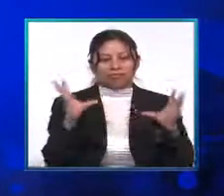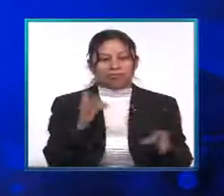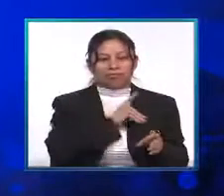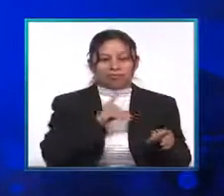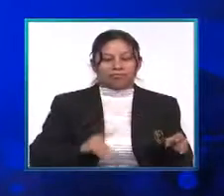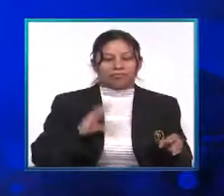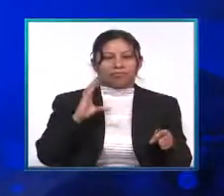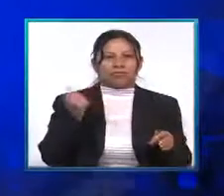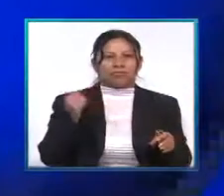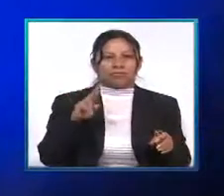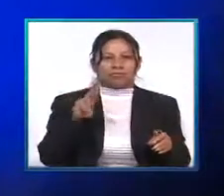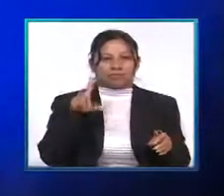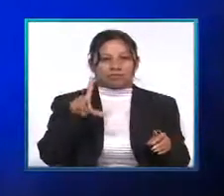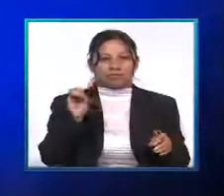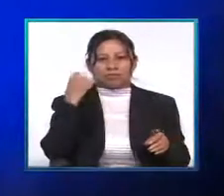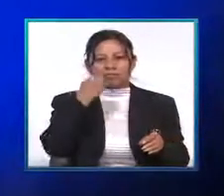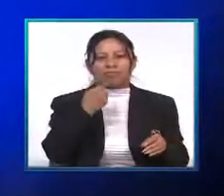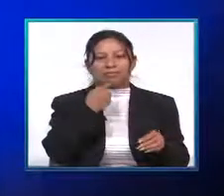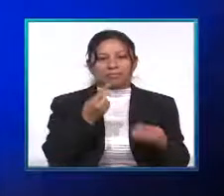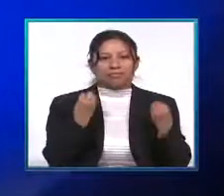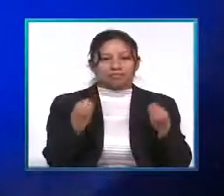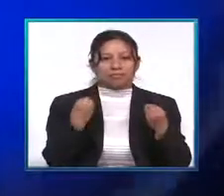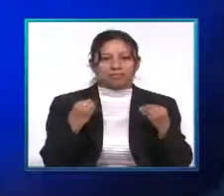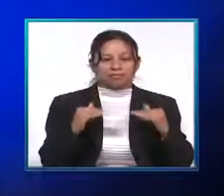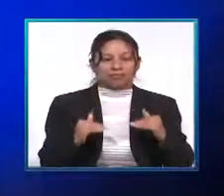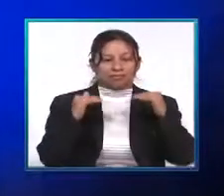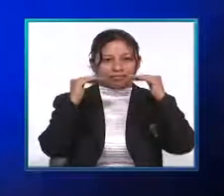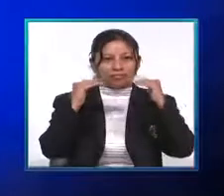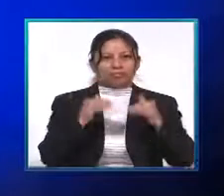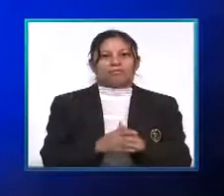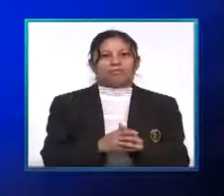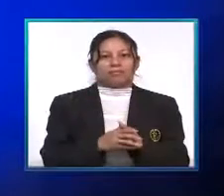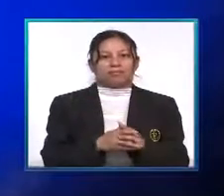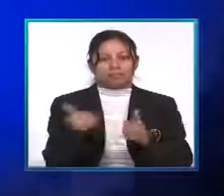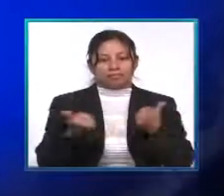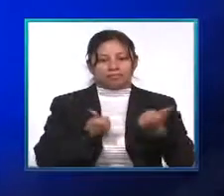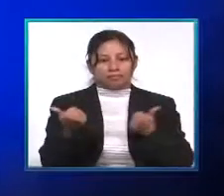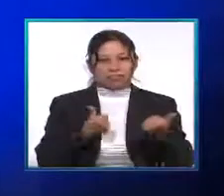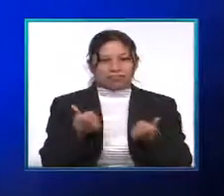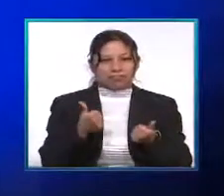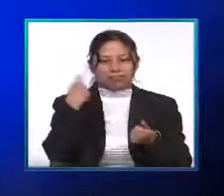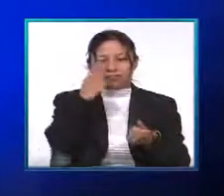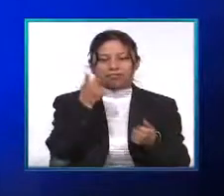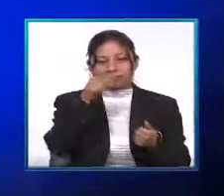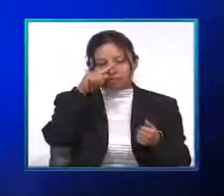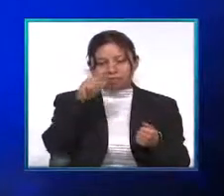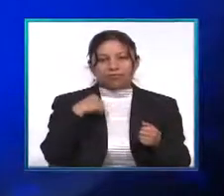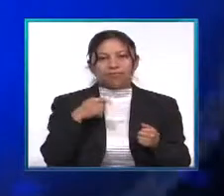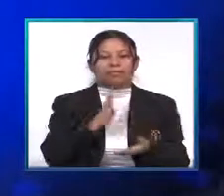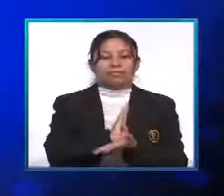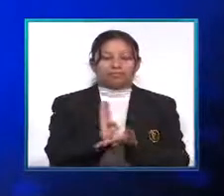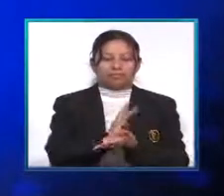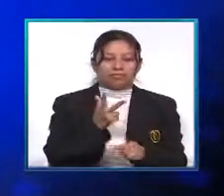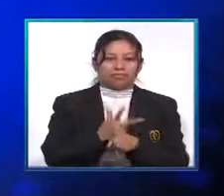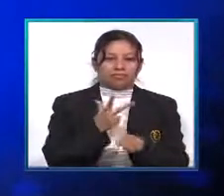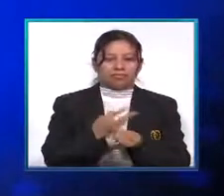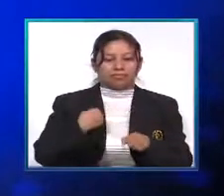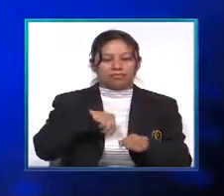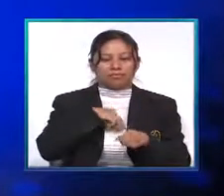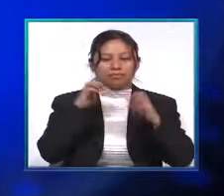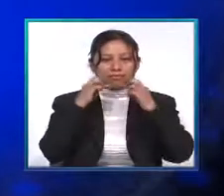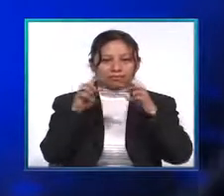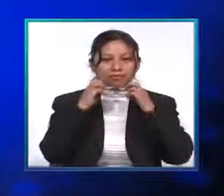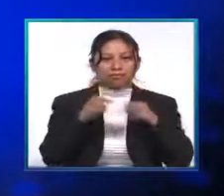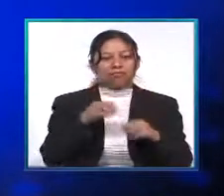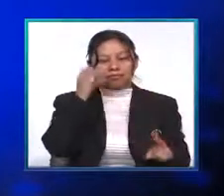el diputado Carlos Barreda se reunirá con autoridades tanto de la Superintendencia de Administración Tributaria, SAT, Banco de Guatemala y el Ministerio de